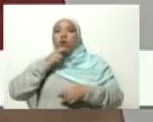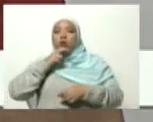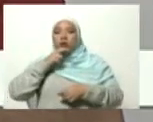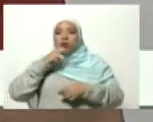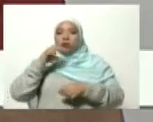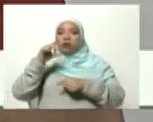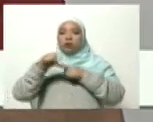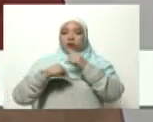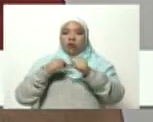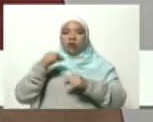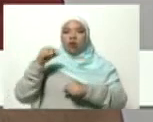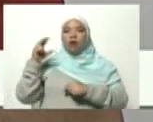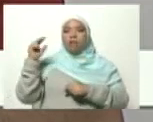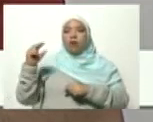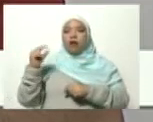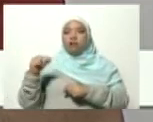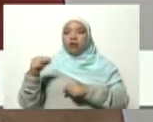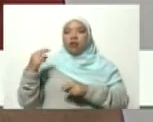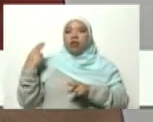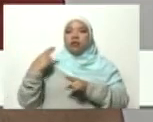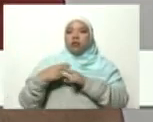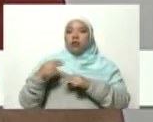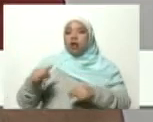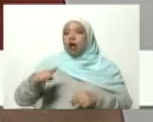coltán, tenemos hierro, tenemos agua,